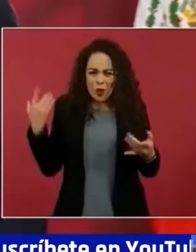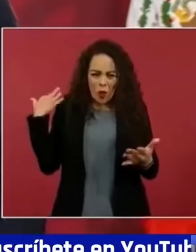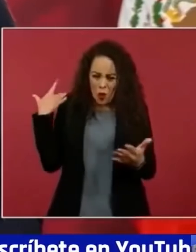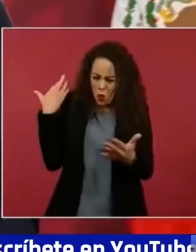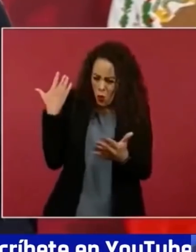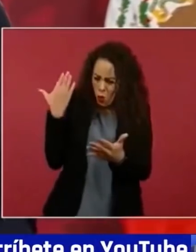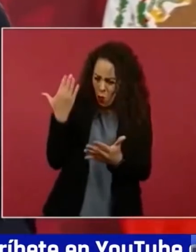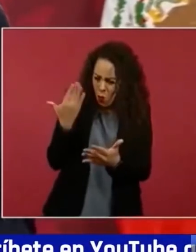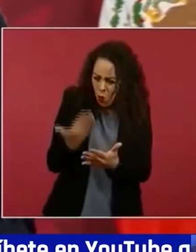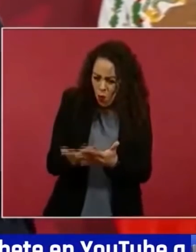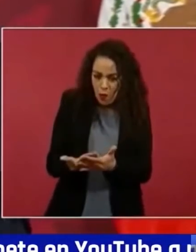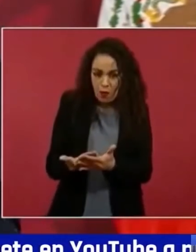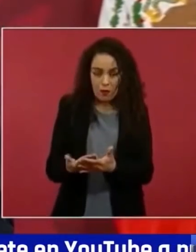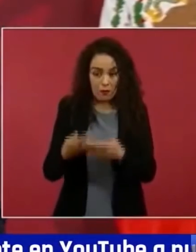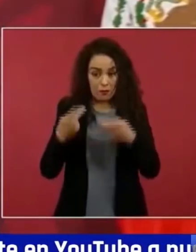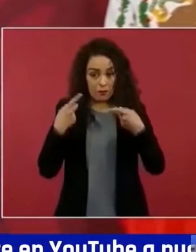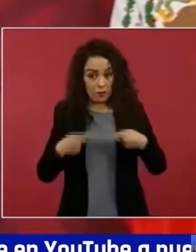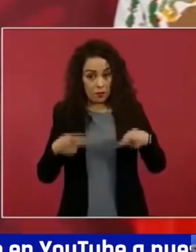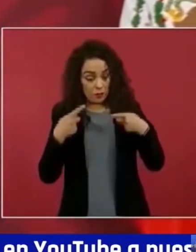los individuos como